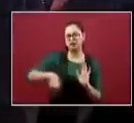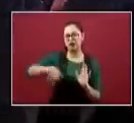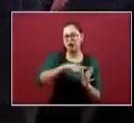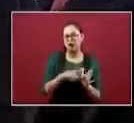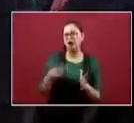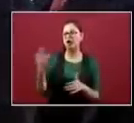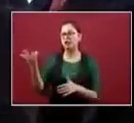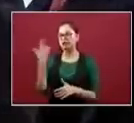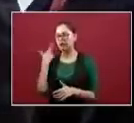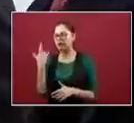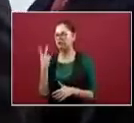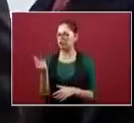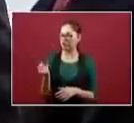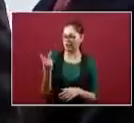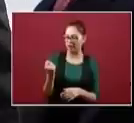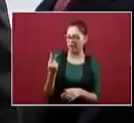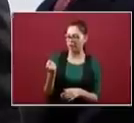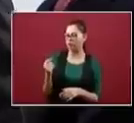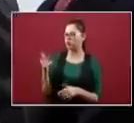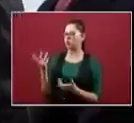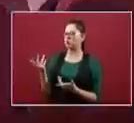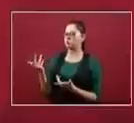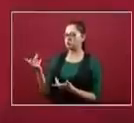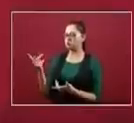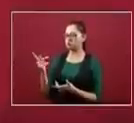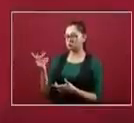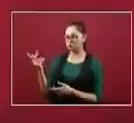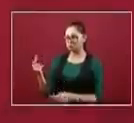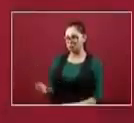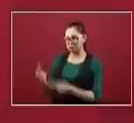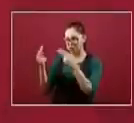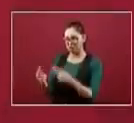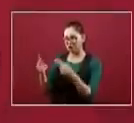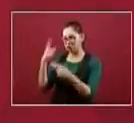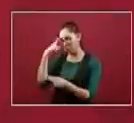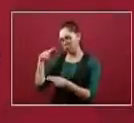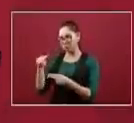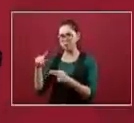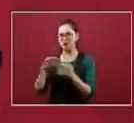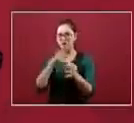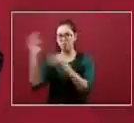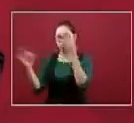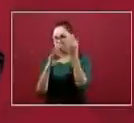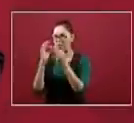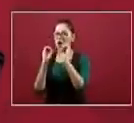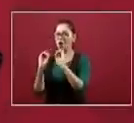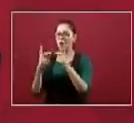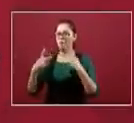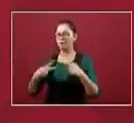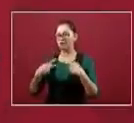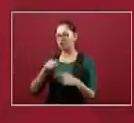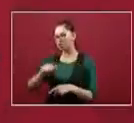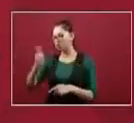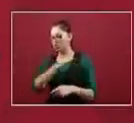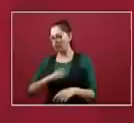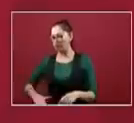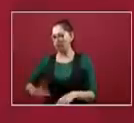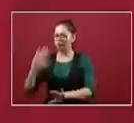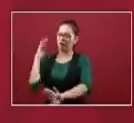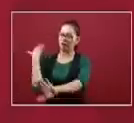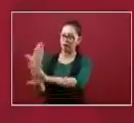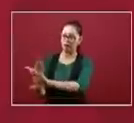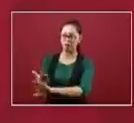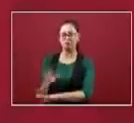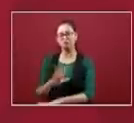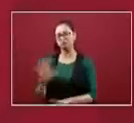radio y televisión con fines electorales para beneficiar o perjudicar candidatos. Por otro lado, que el financiamiento público tiene que prevalecer sobre